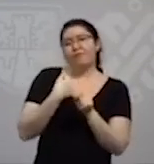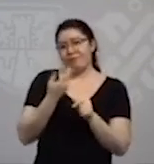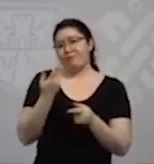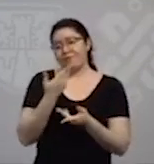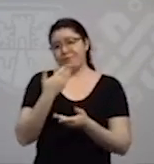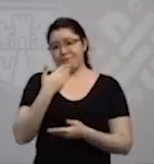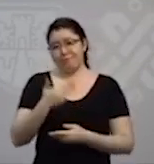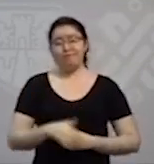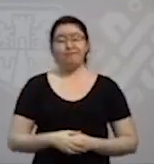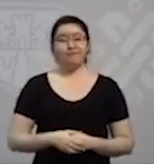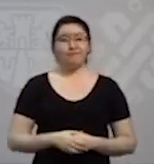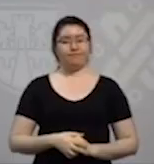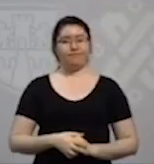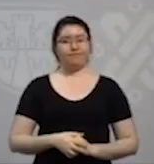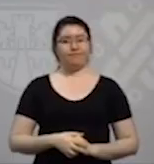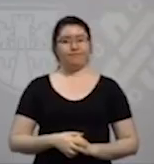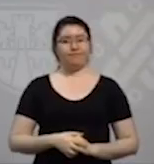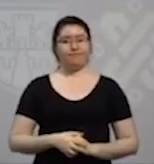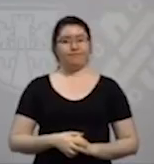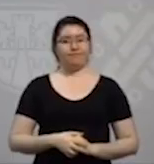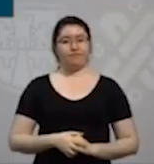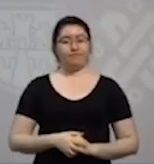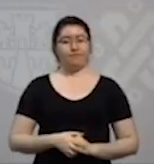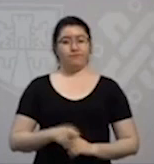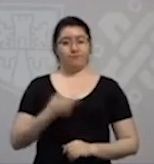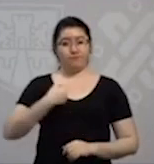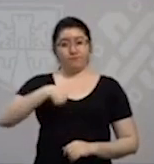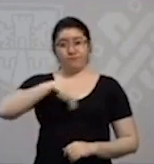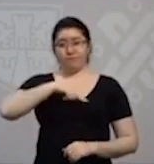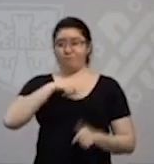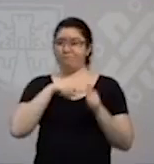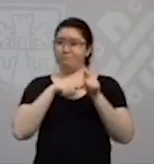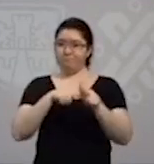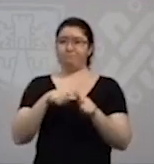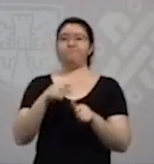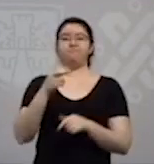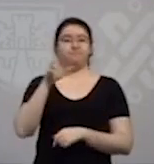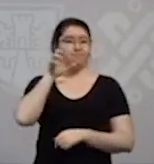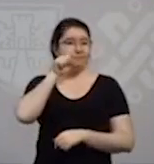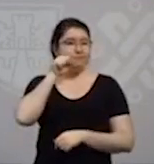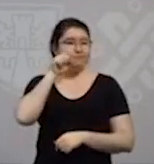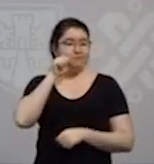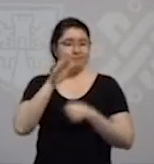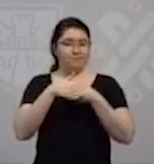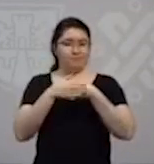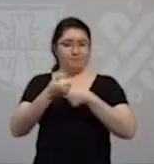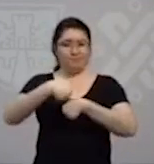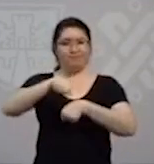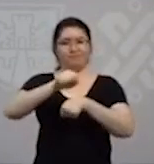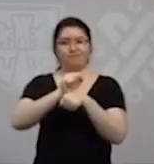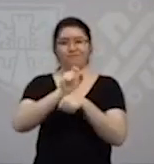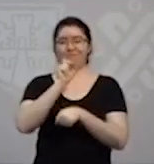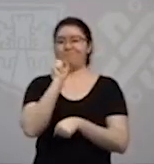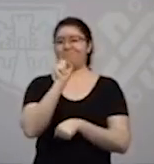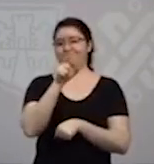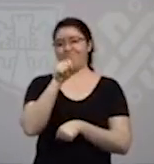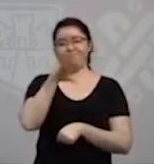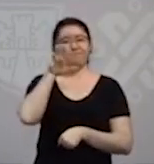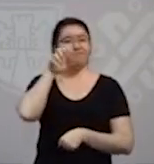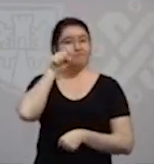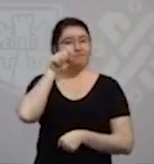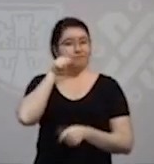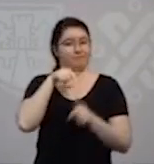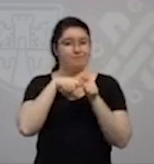han mantenido una constante. Estamos en semáforo naranja todavía para la próxima semana, continuamos en semáforo